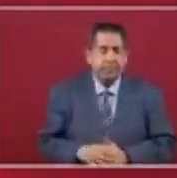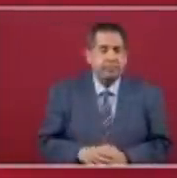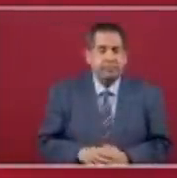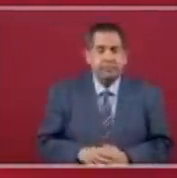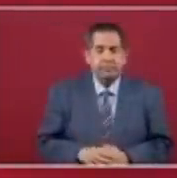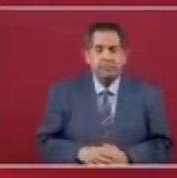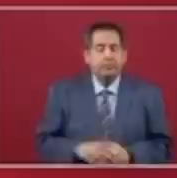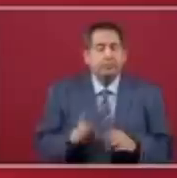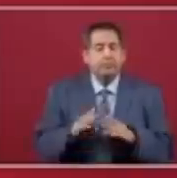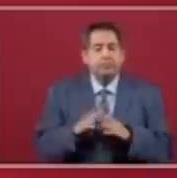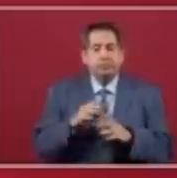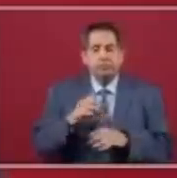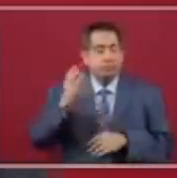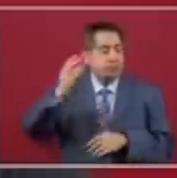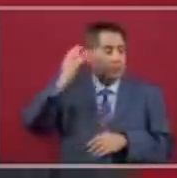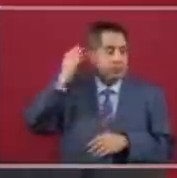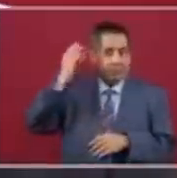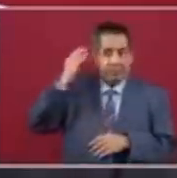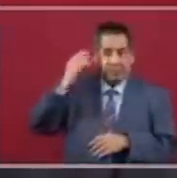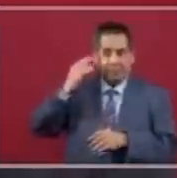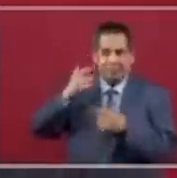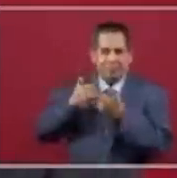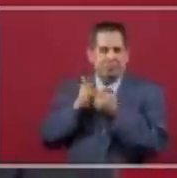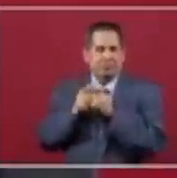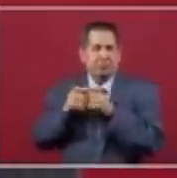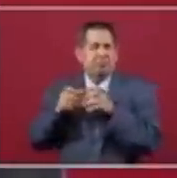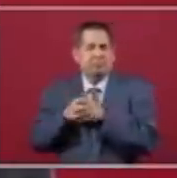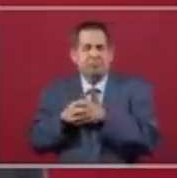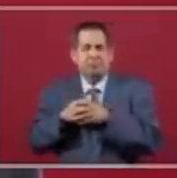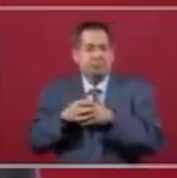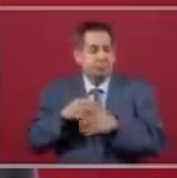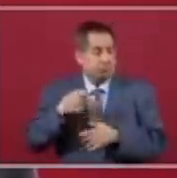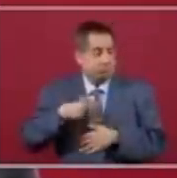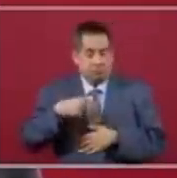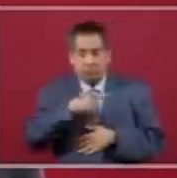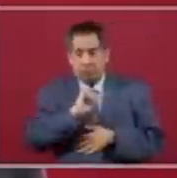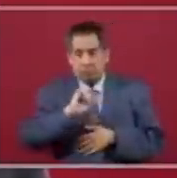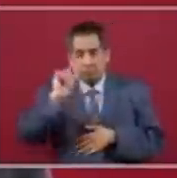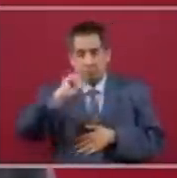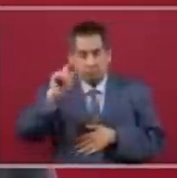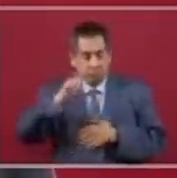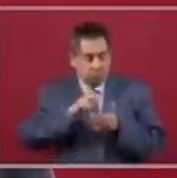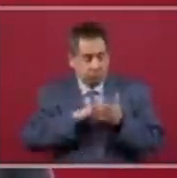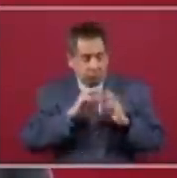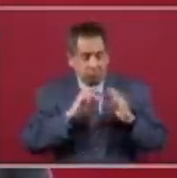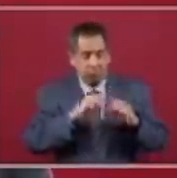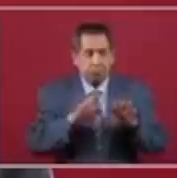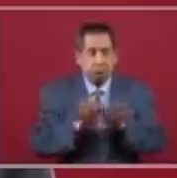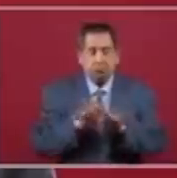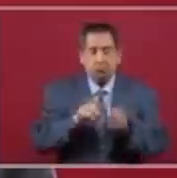porque el neoliberalismo tuvo que ver también con la formación académica, las